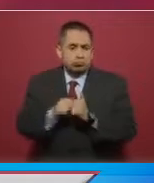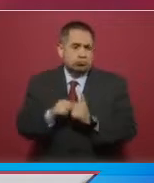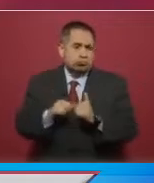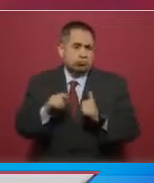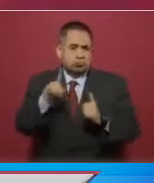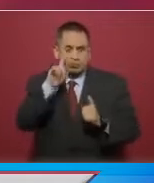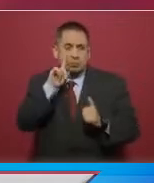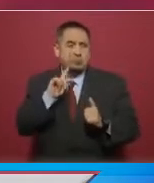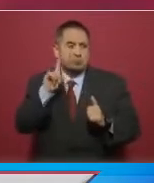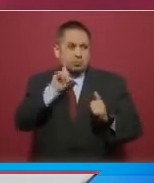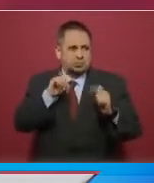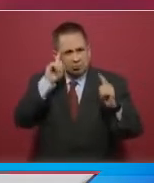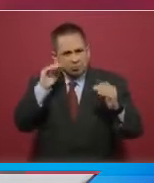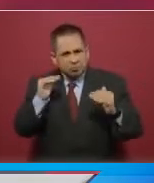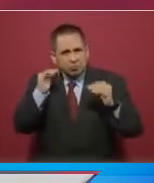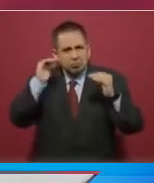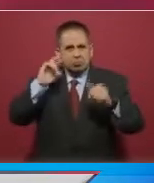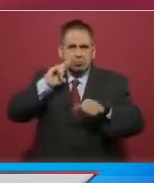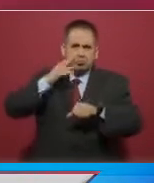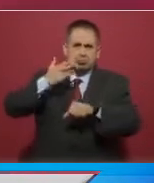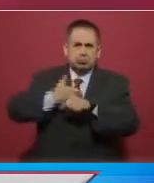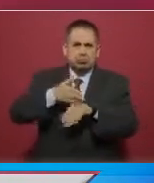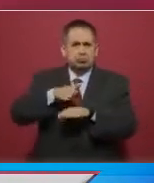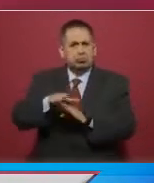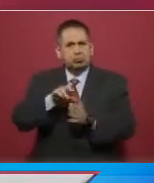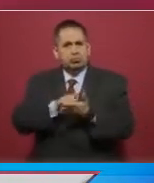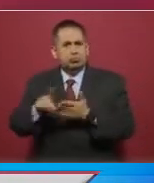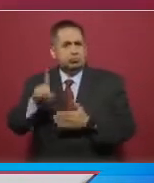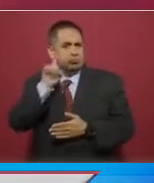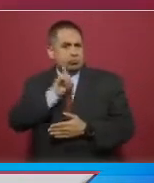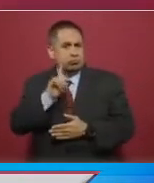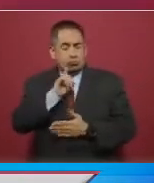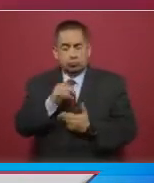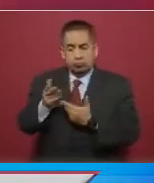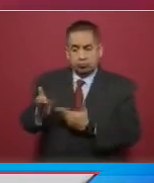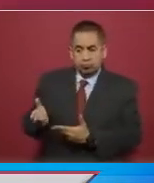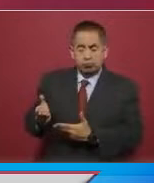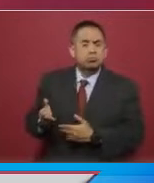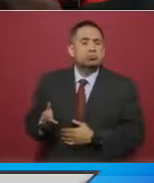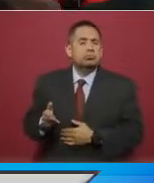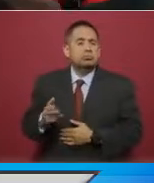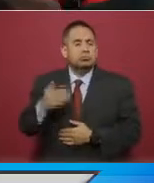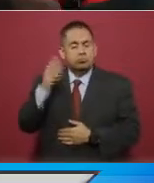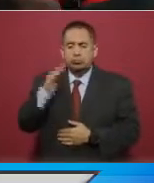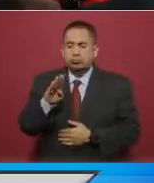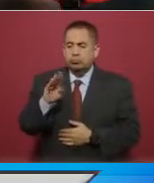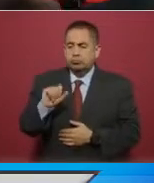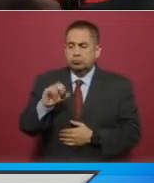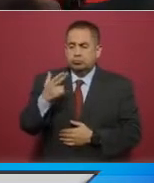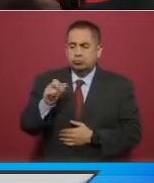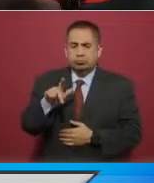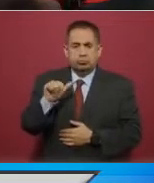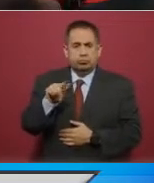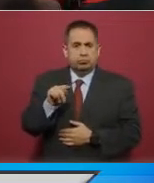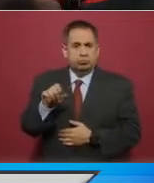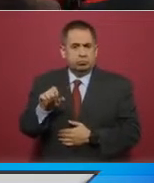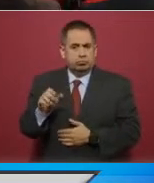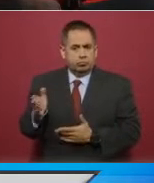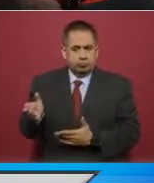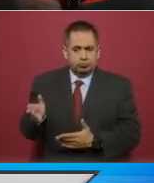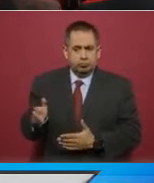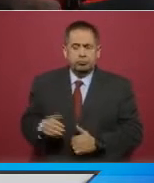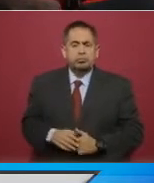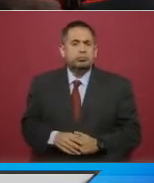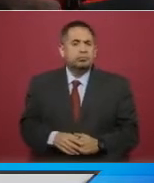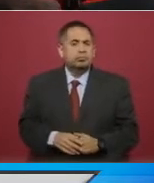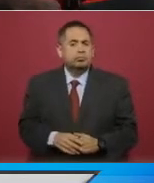La Policía Federal no se consolidó para atender las necesidades de seguridad pública en todo el país. Por estos motivos fue propuesta la reforma de la